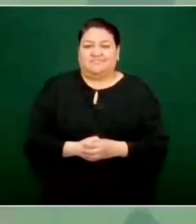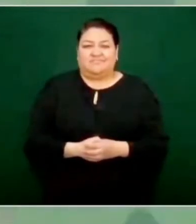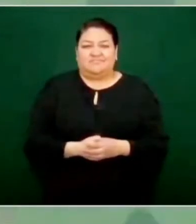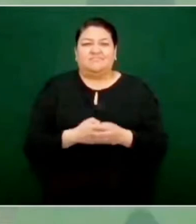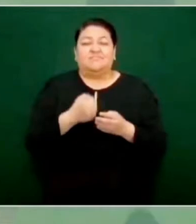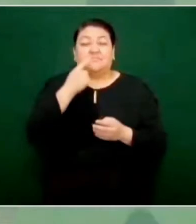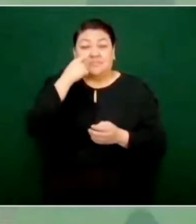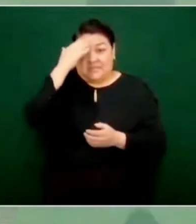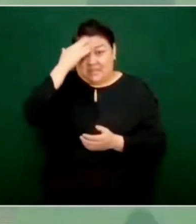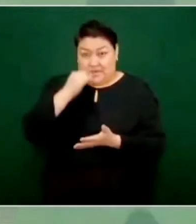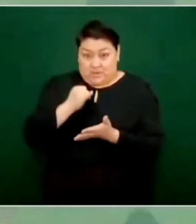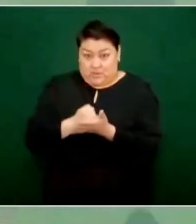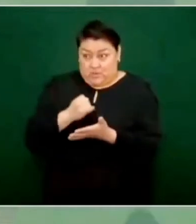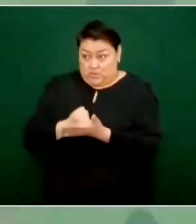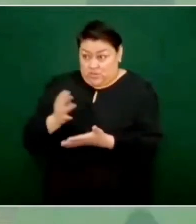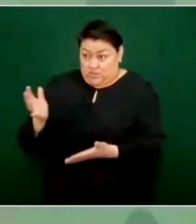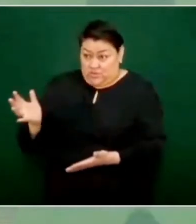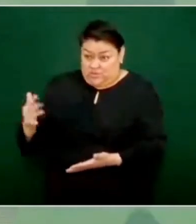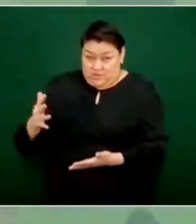3